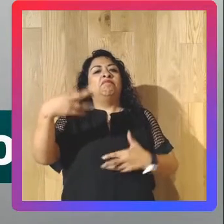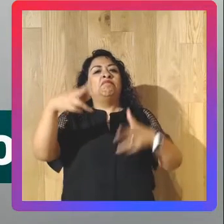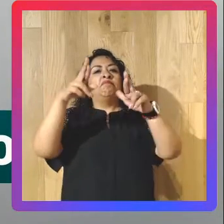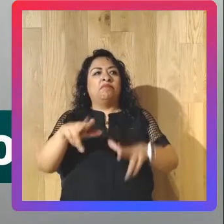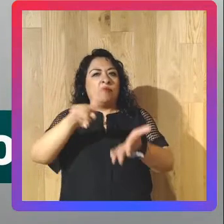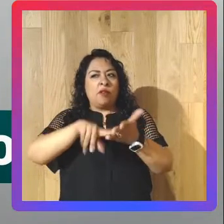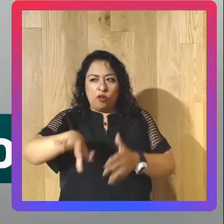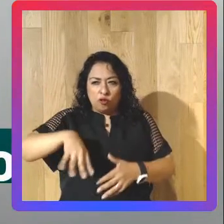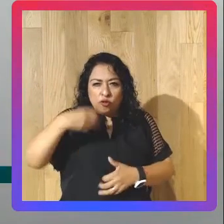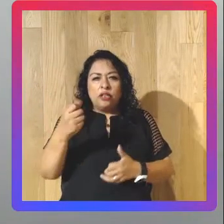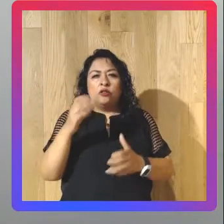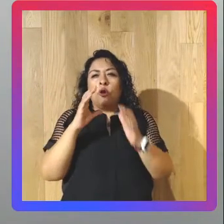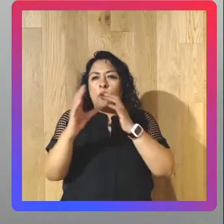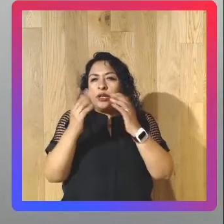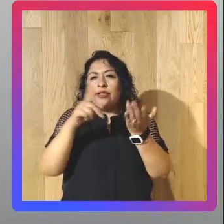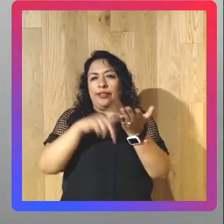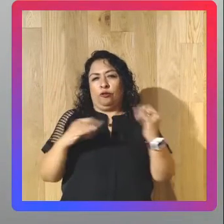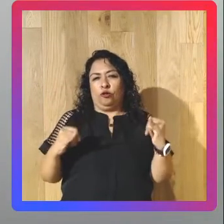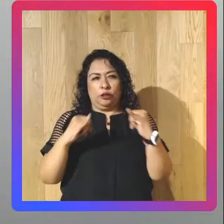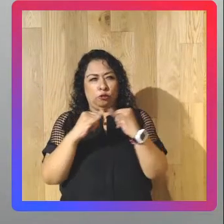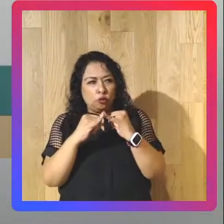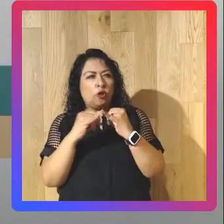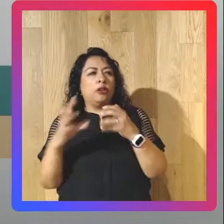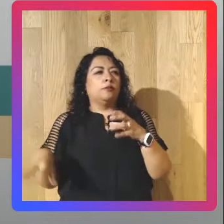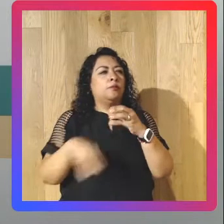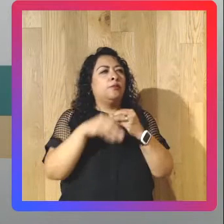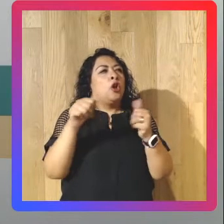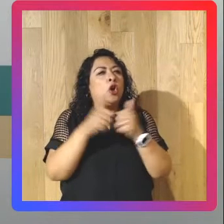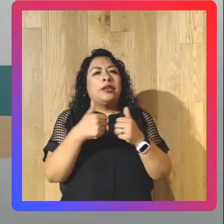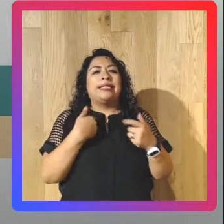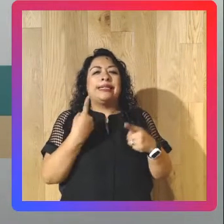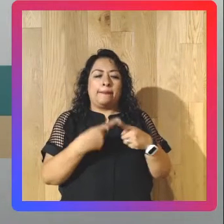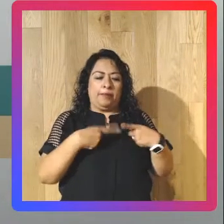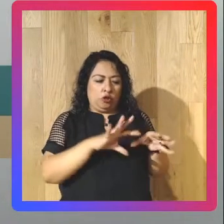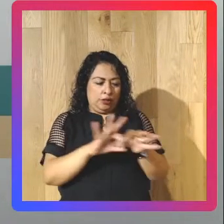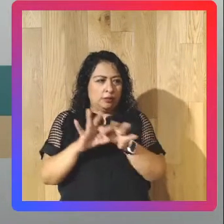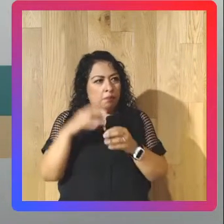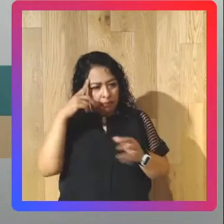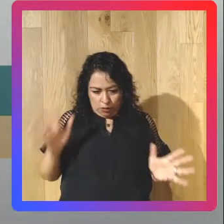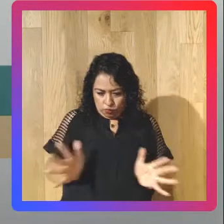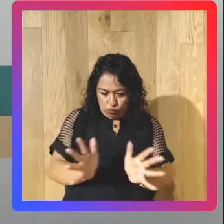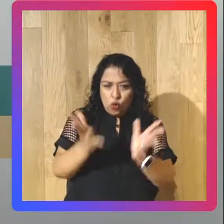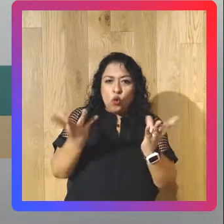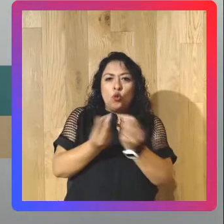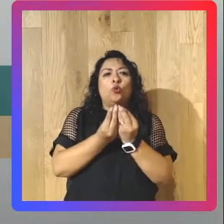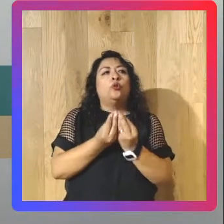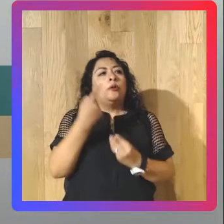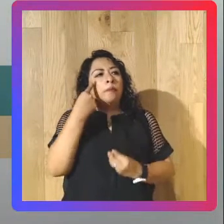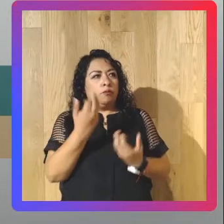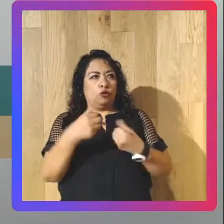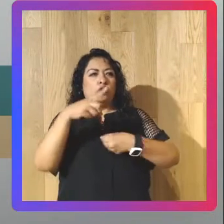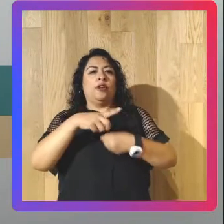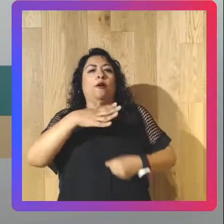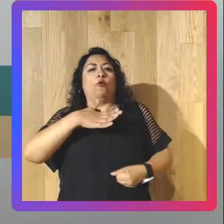de nuestros esfuerzos de comunicación institucional, sumándonos a nuestros aliados para impulsar juntos la construcción de una